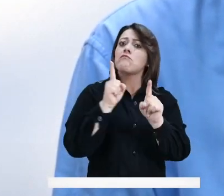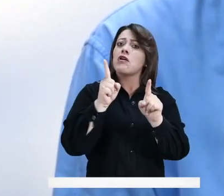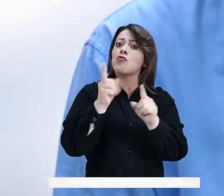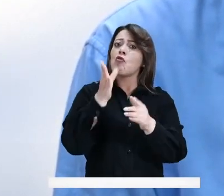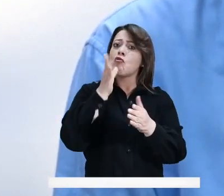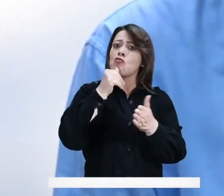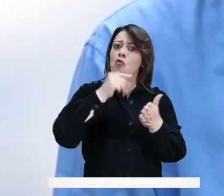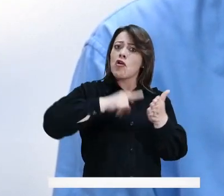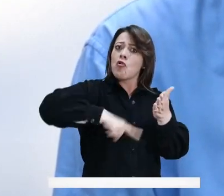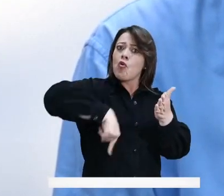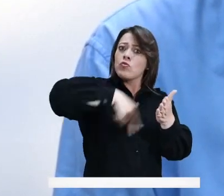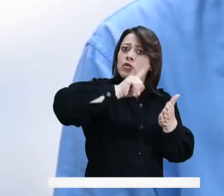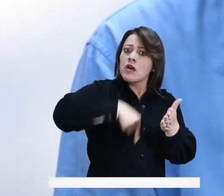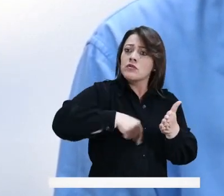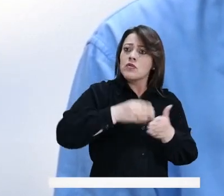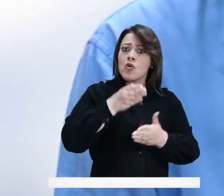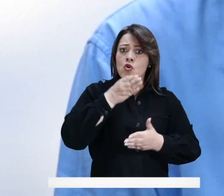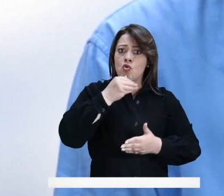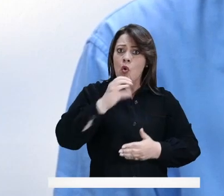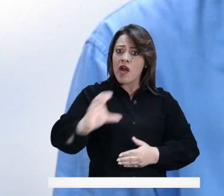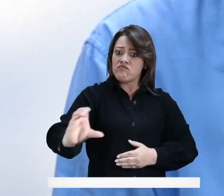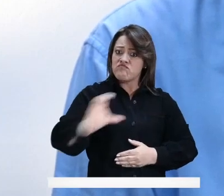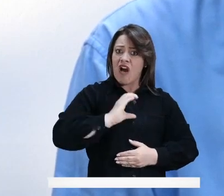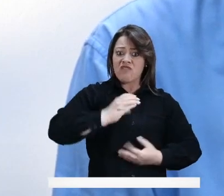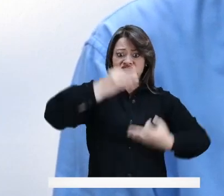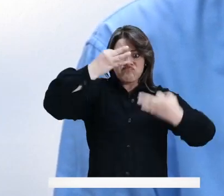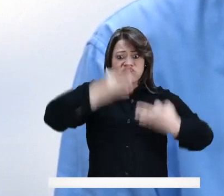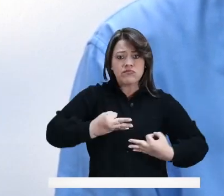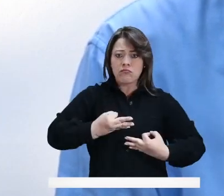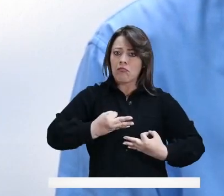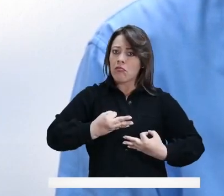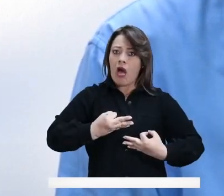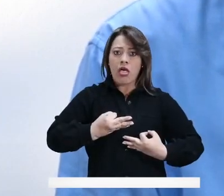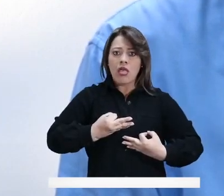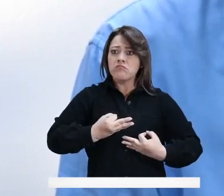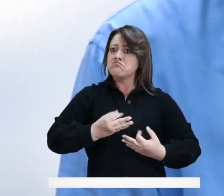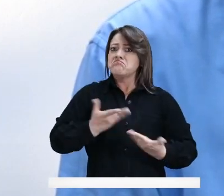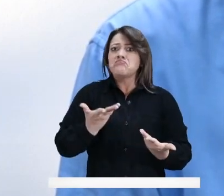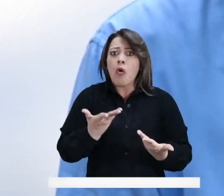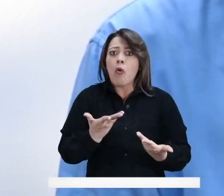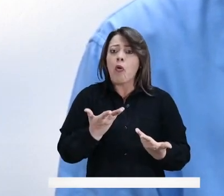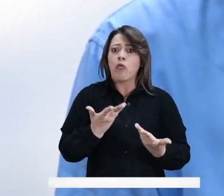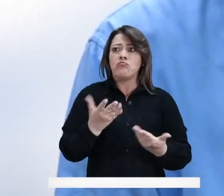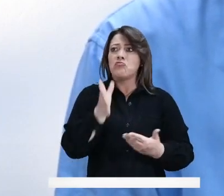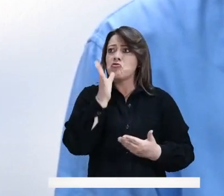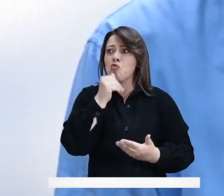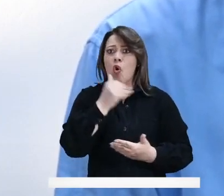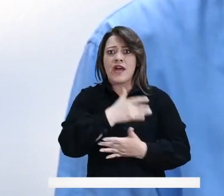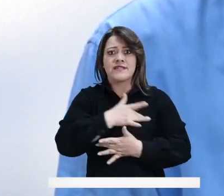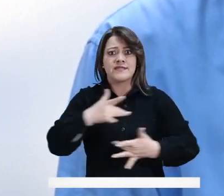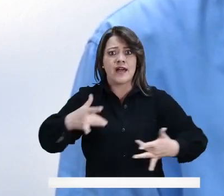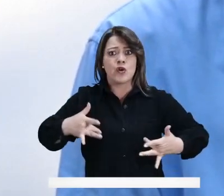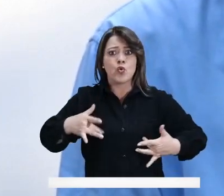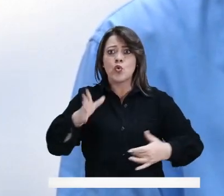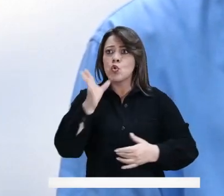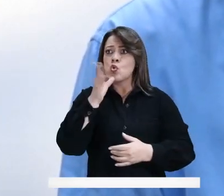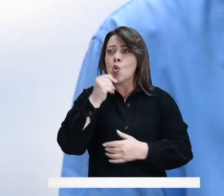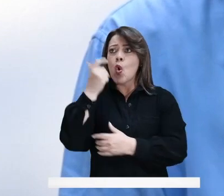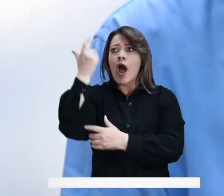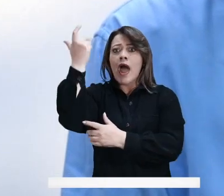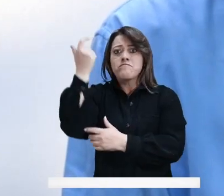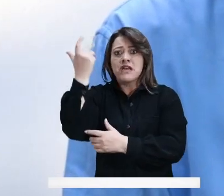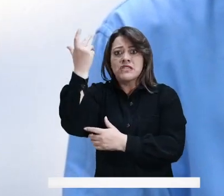sin contrato de trabajo, lo hace de una manera doméstica, no reciben salario y por ende no tienen pensión, no